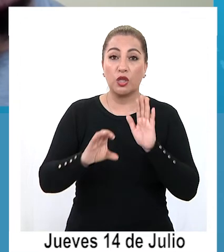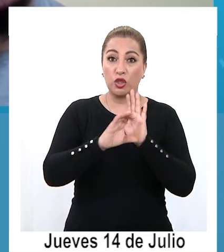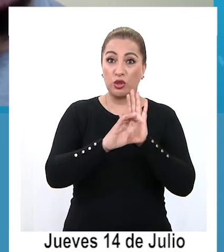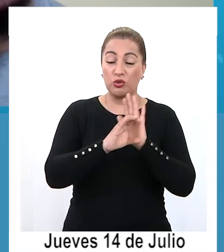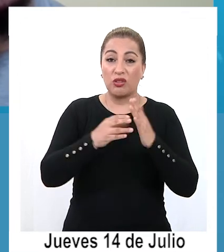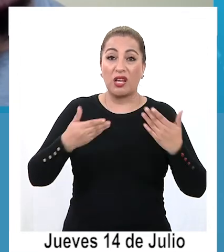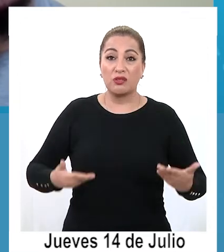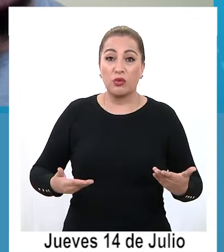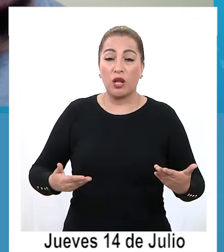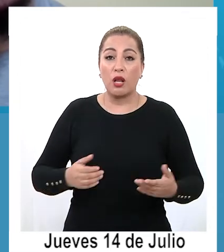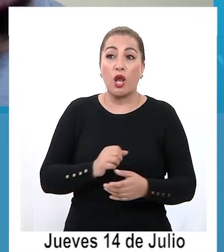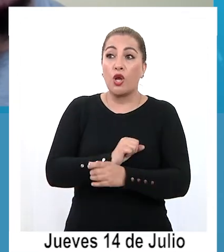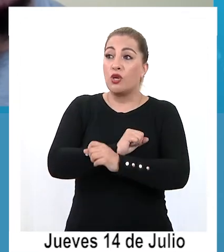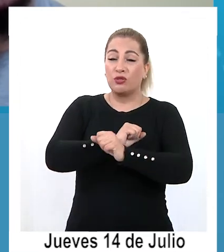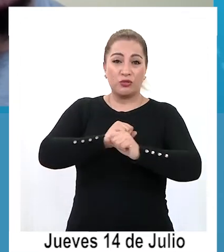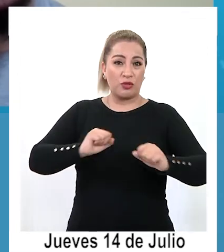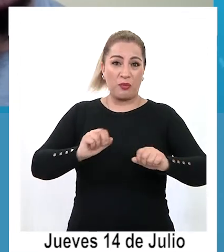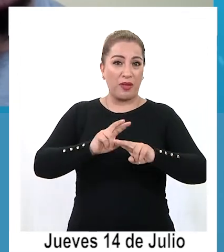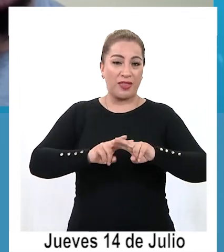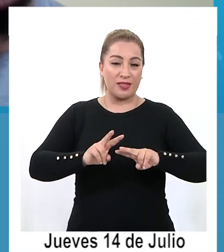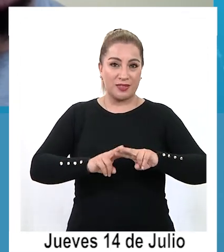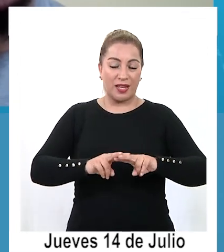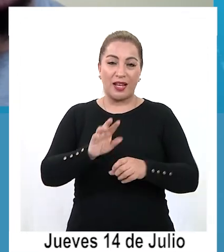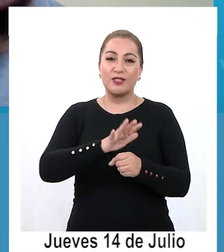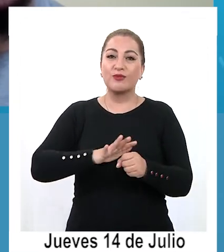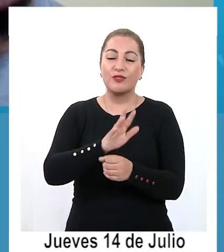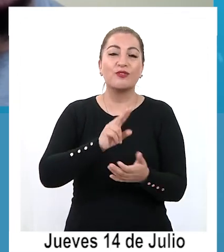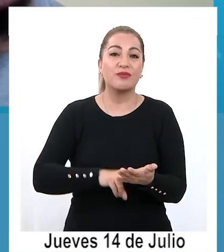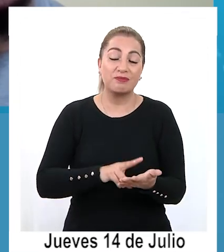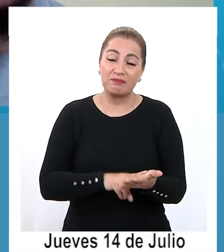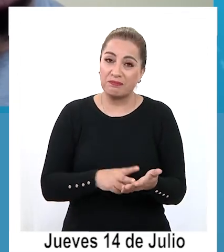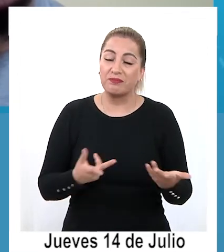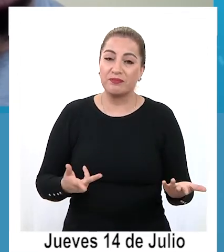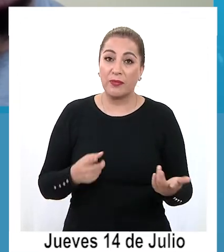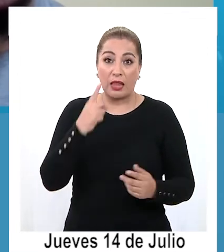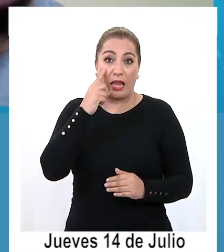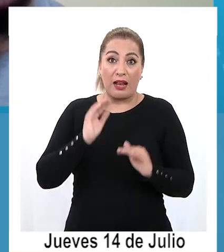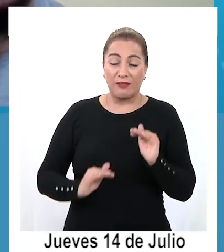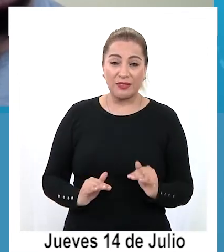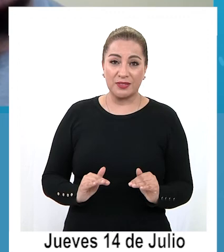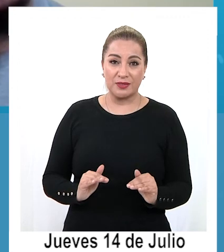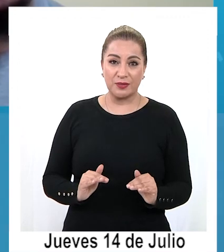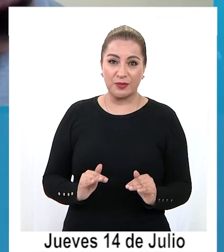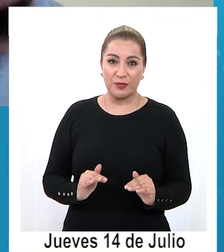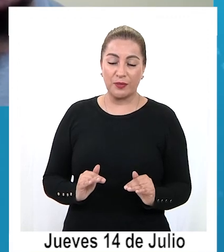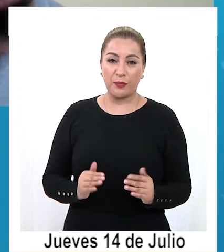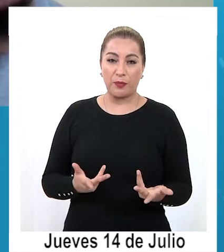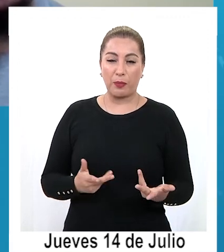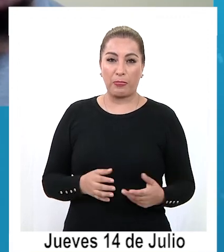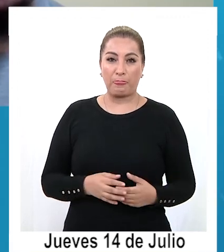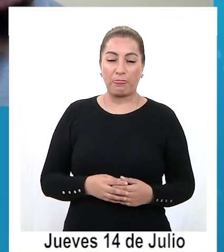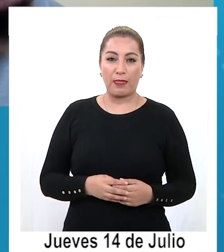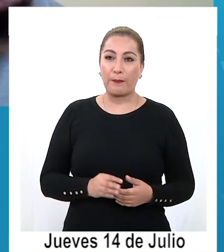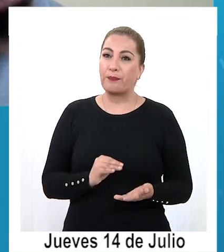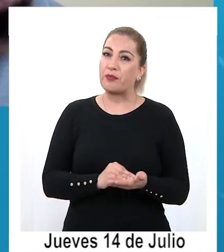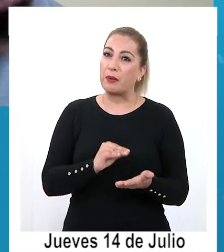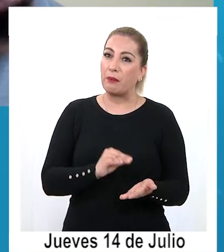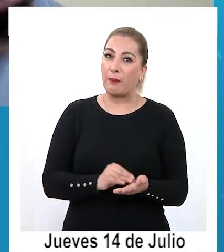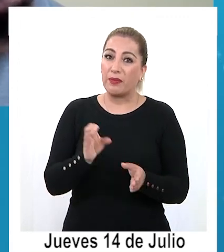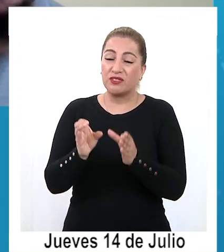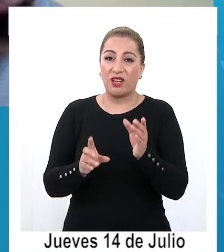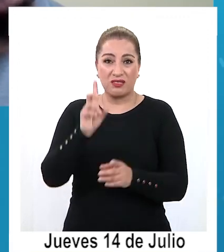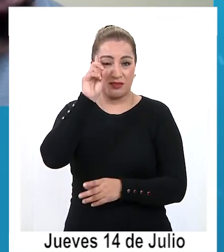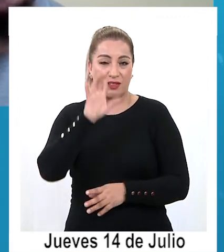tenga, no se sigue apegando a las realidades que tenemos, pues no, entonces probablemente y soberanamente la mayoría ya está